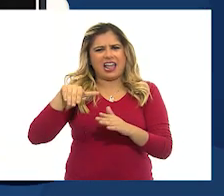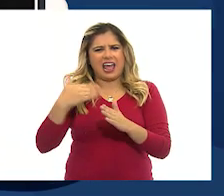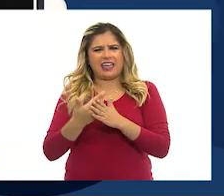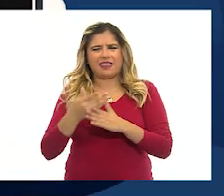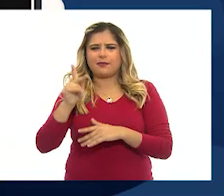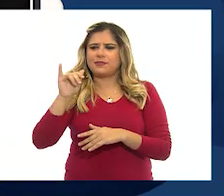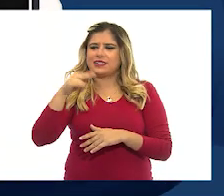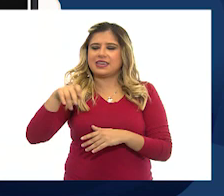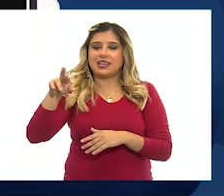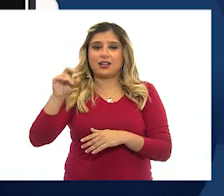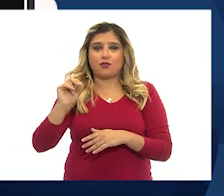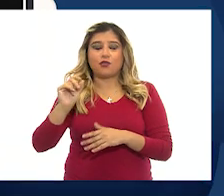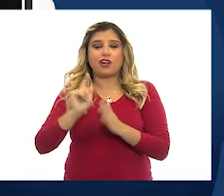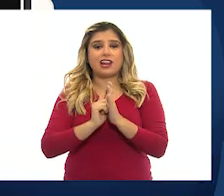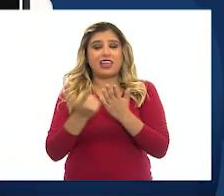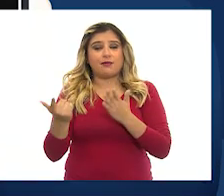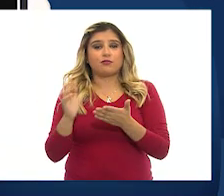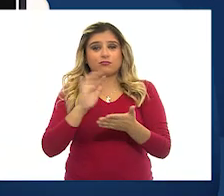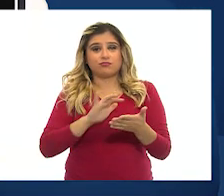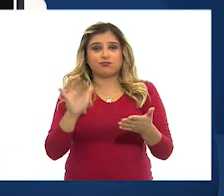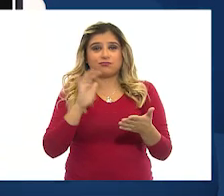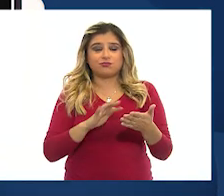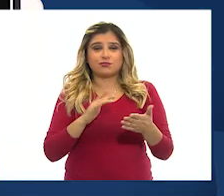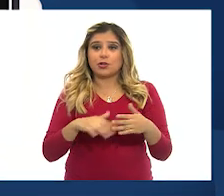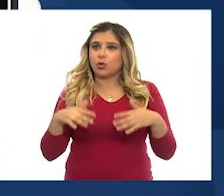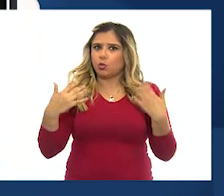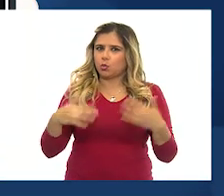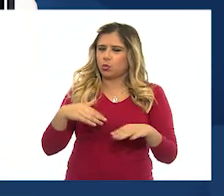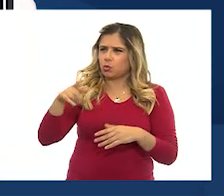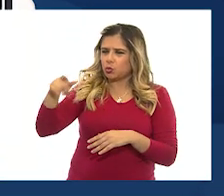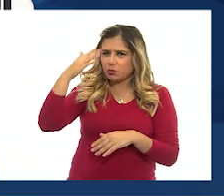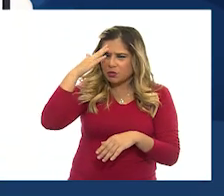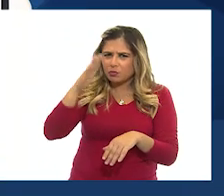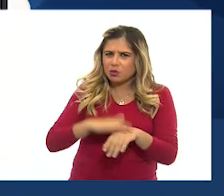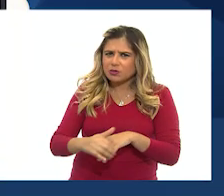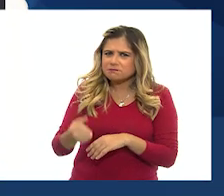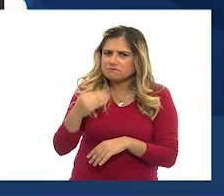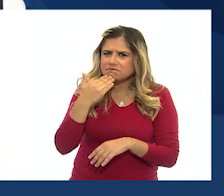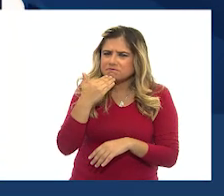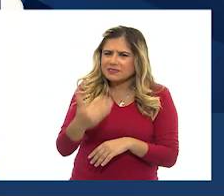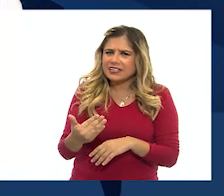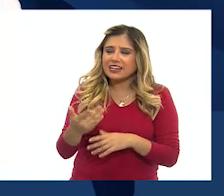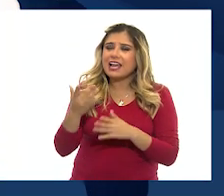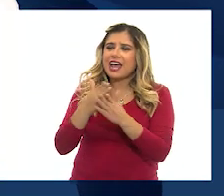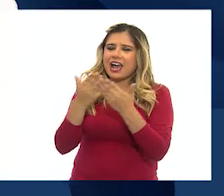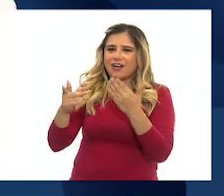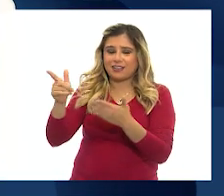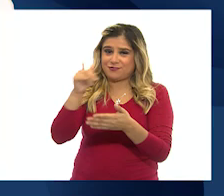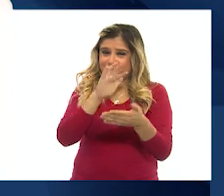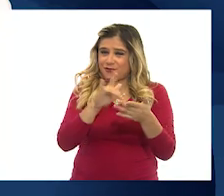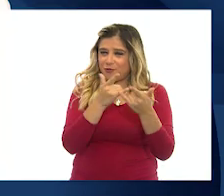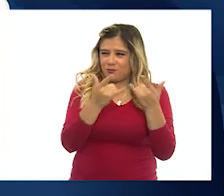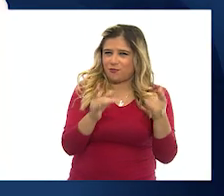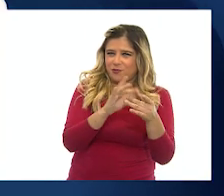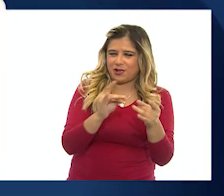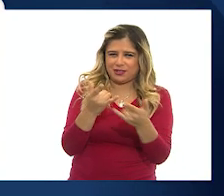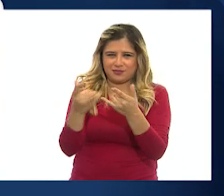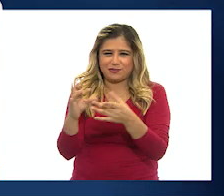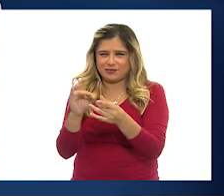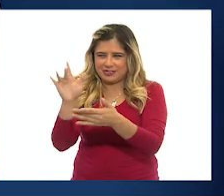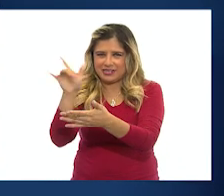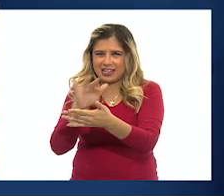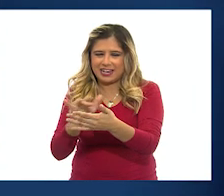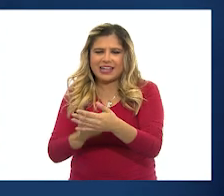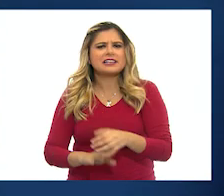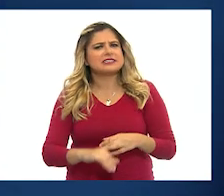Sí, María. No me cansaré de decir que posees una gran memoria lectora. ¿Me harías el honor de leer los cuentos? Por supuesto